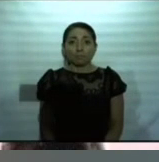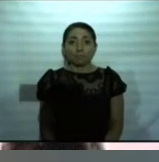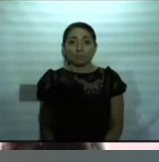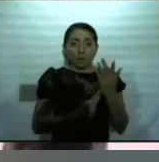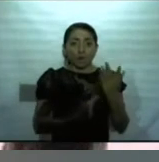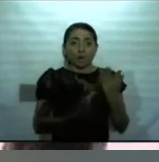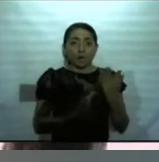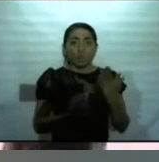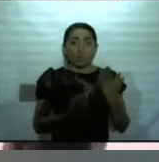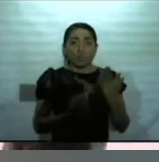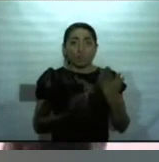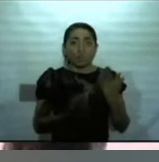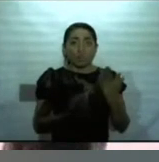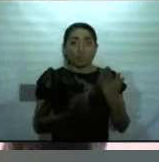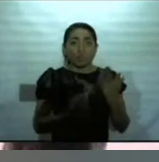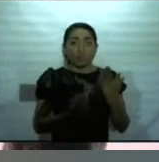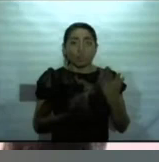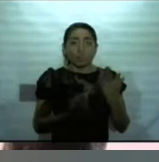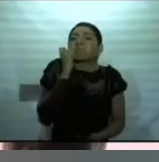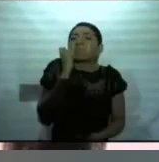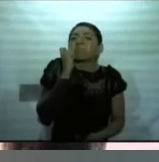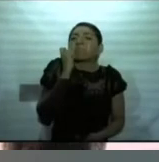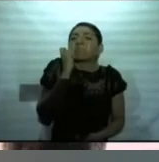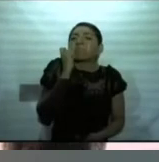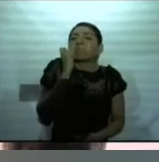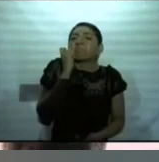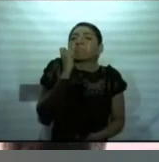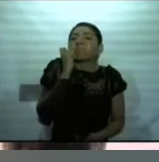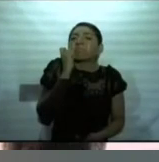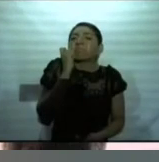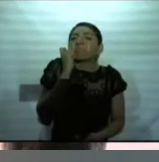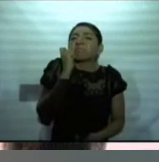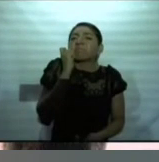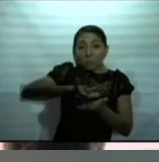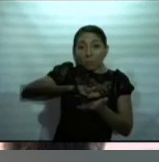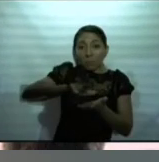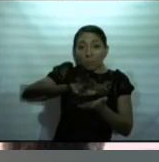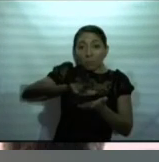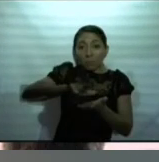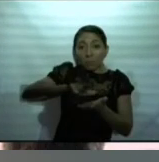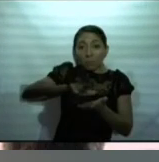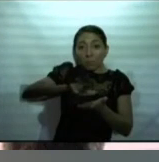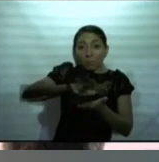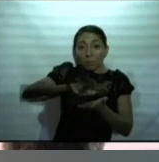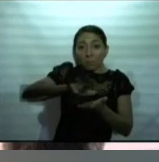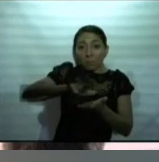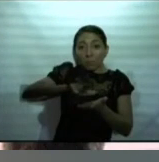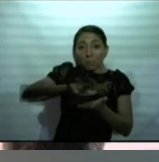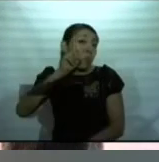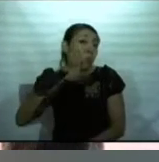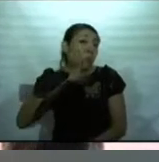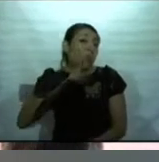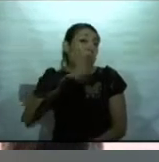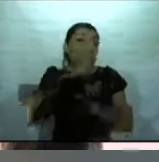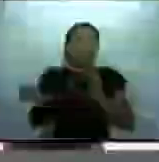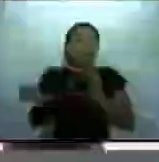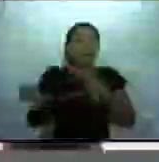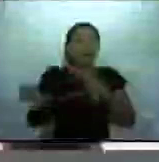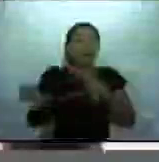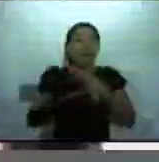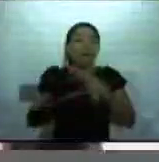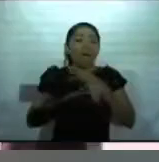proponerles es el apoyo a todas las de 60 a 64 años de edad.